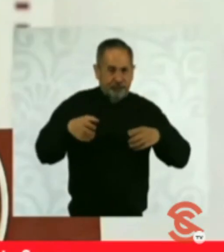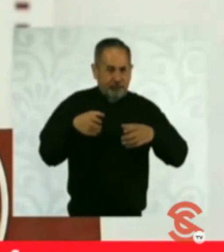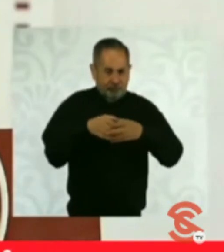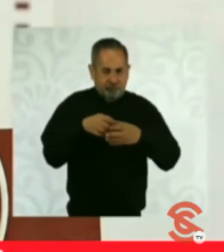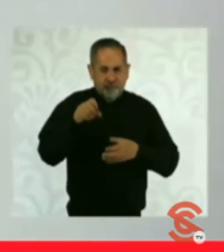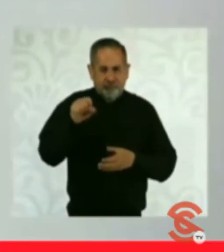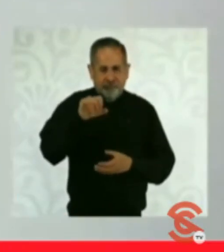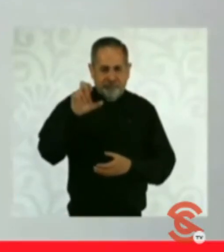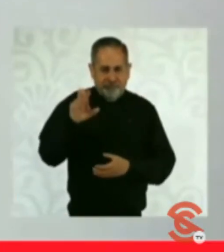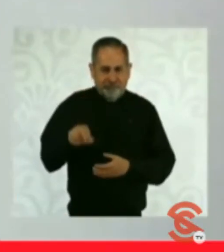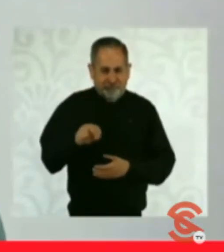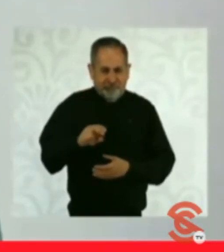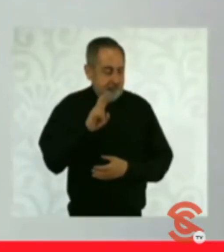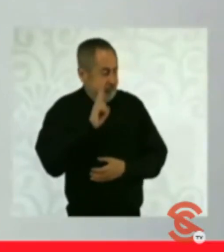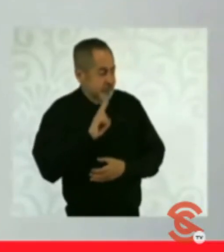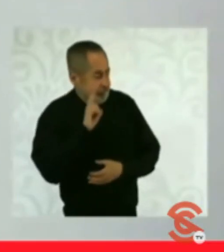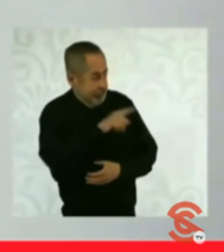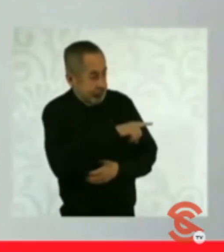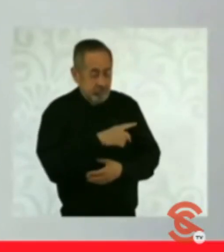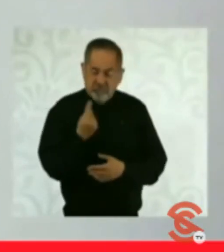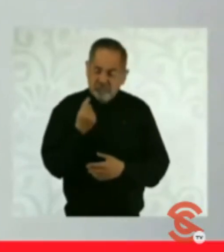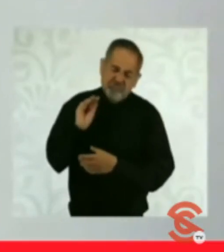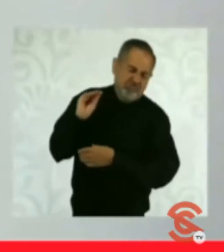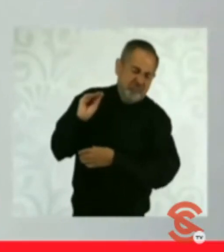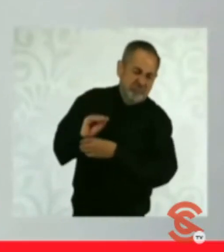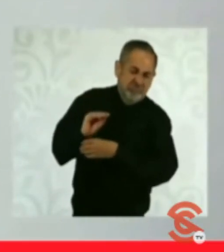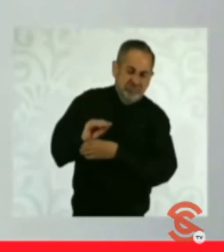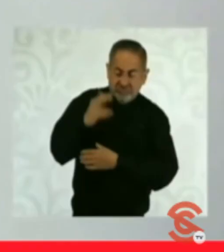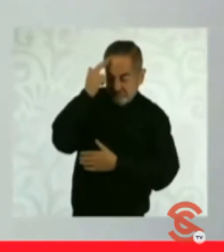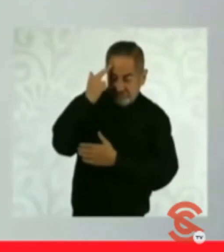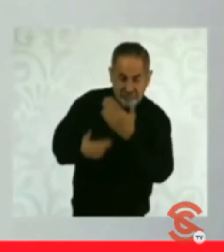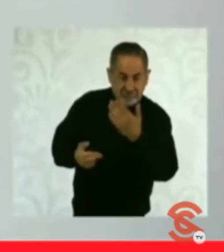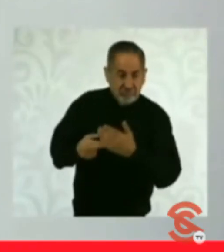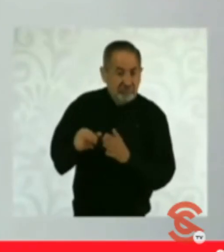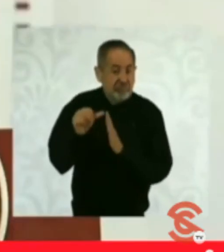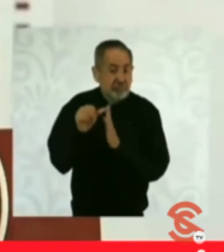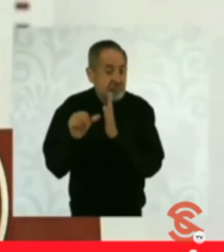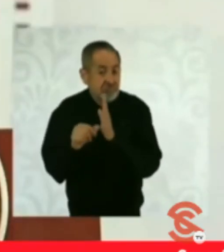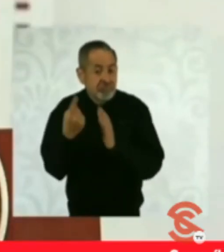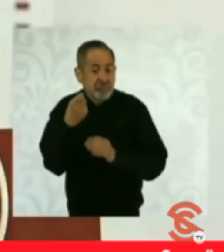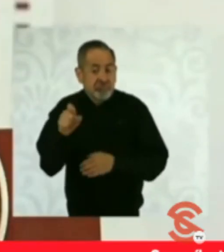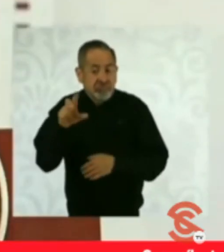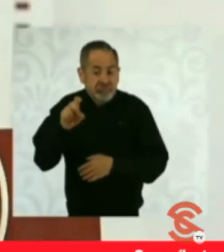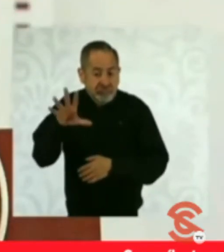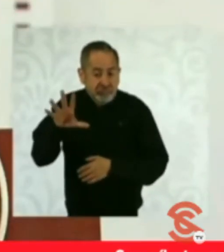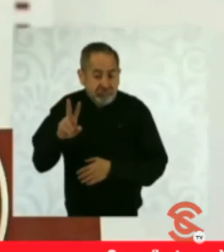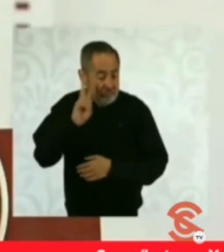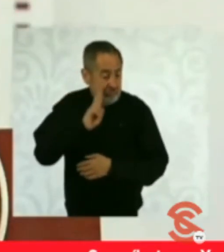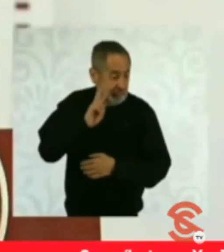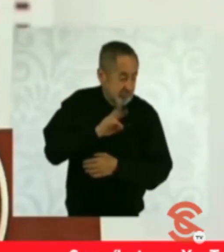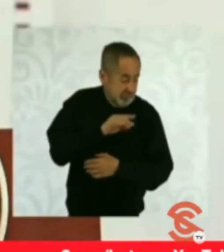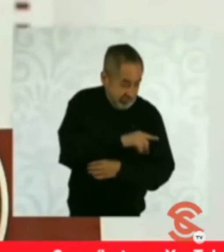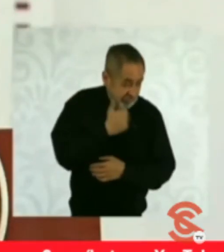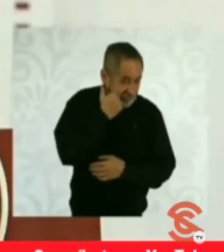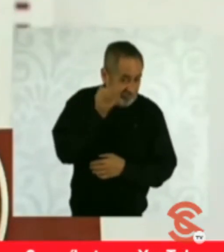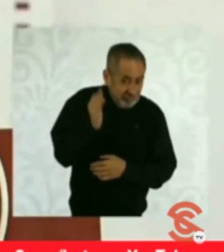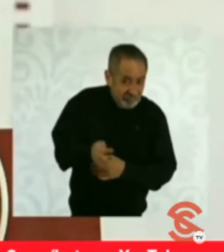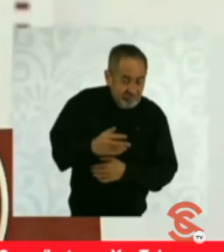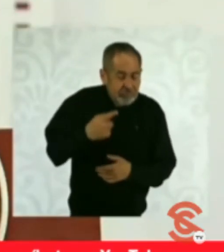están dispuestos a violar el artículo 135 de la Constitución.